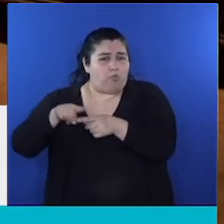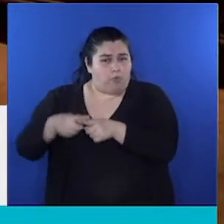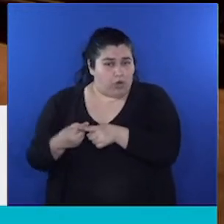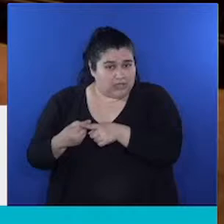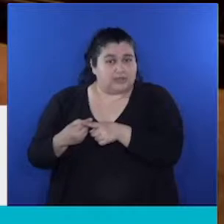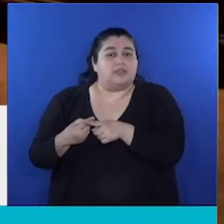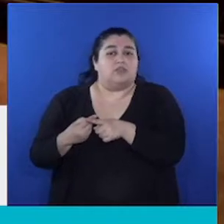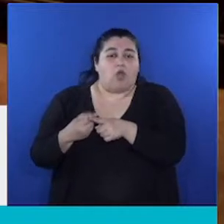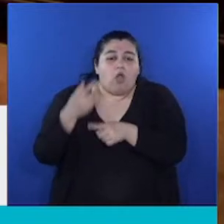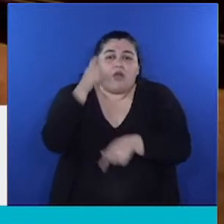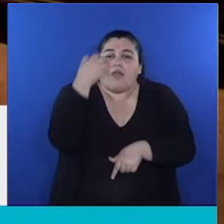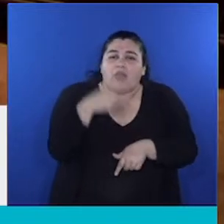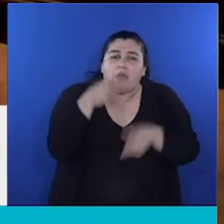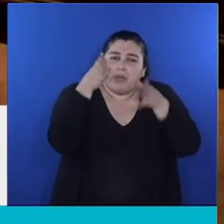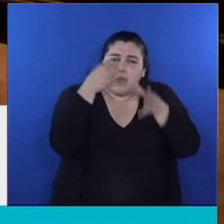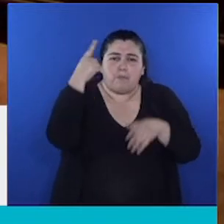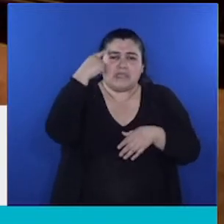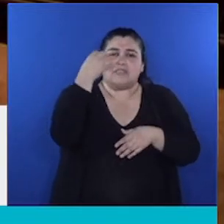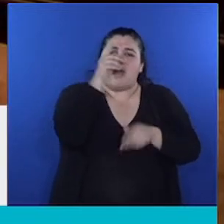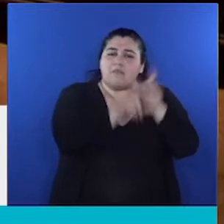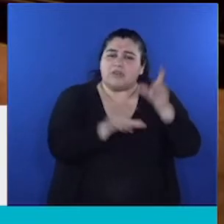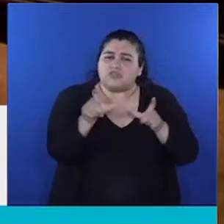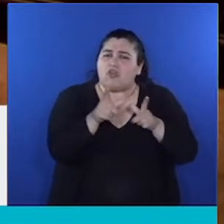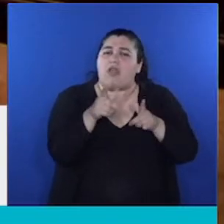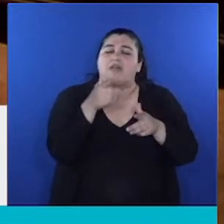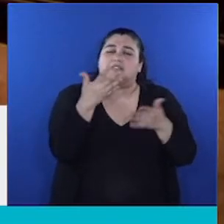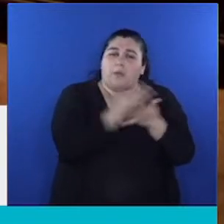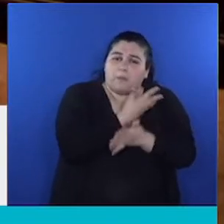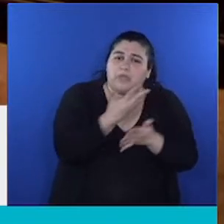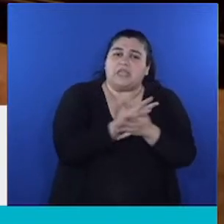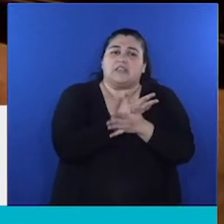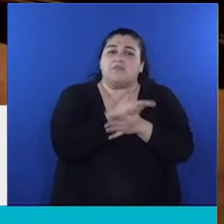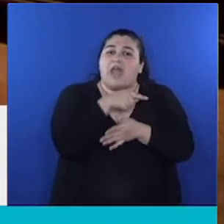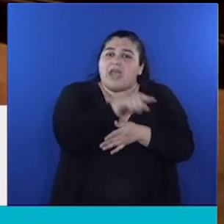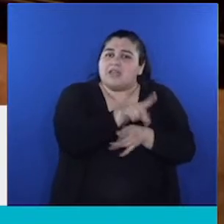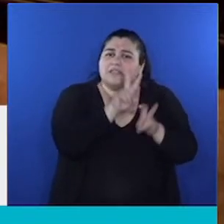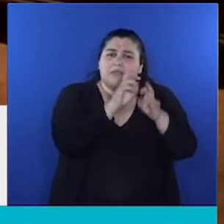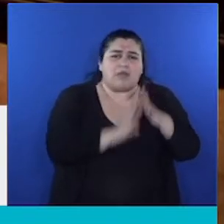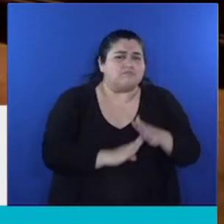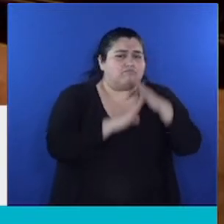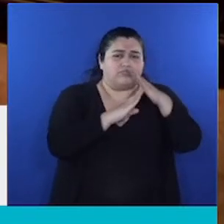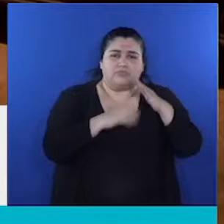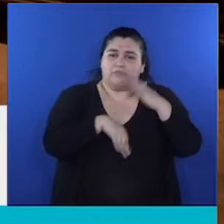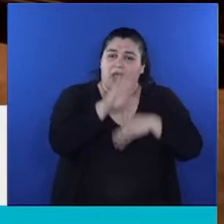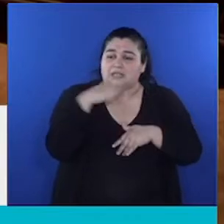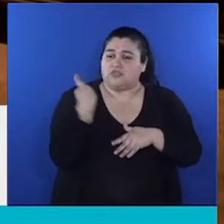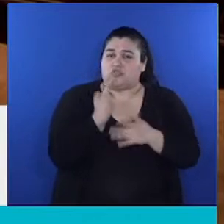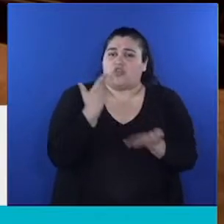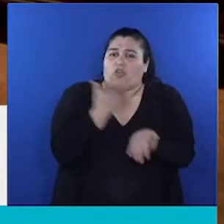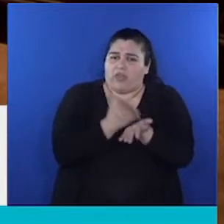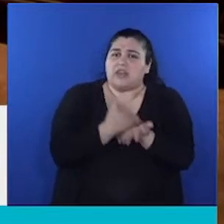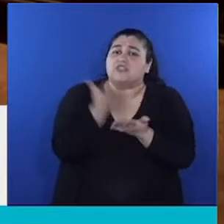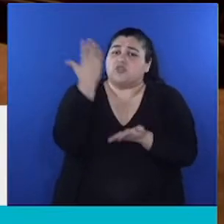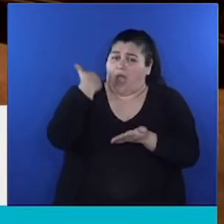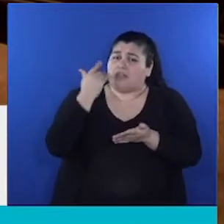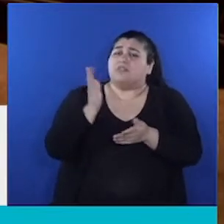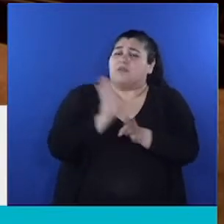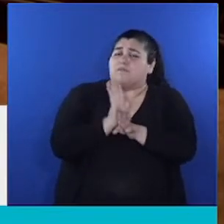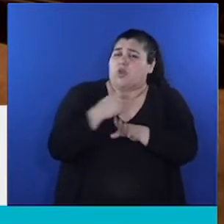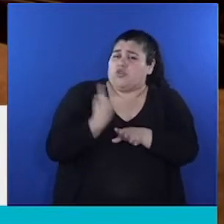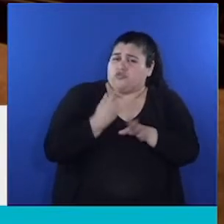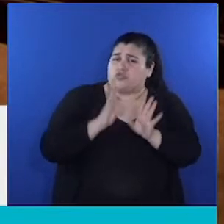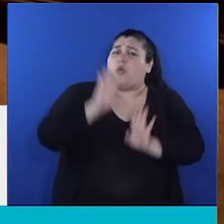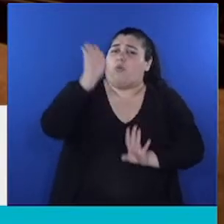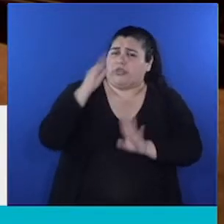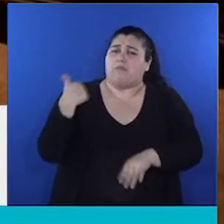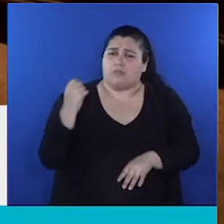víctimas, tiene que ver con poner en la centralidad a las víctimas y sus derechos, derechos que nosotros hemos votado en esta Cámara también y que